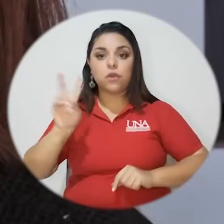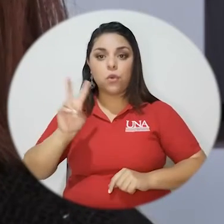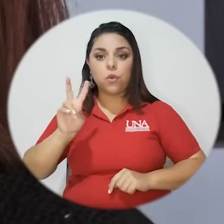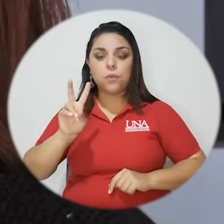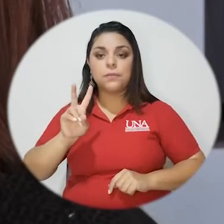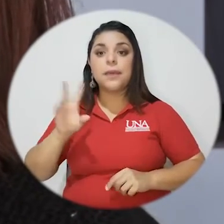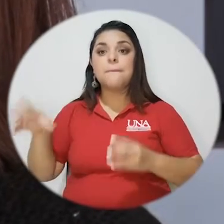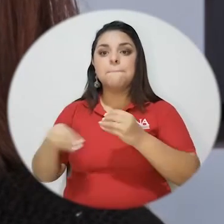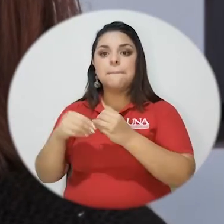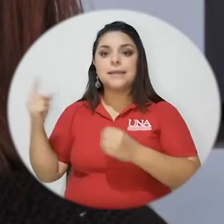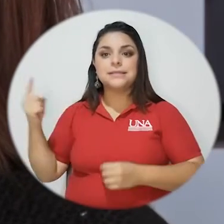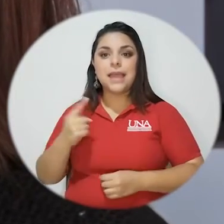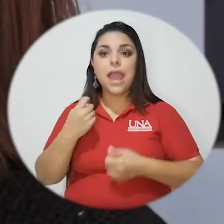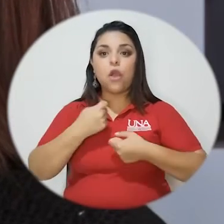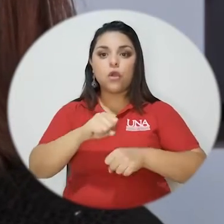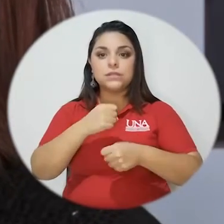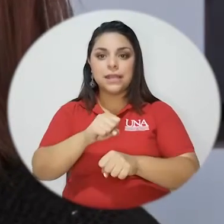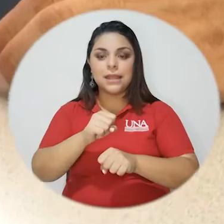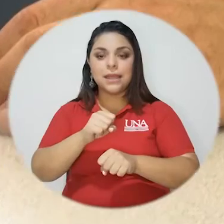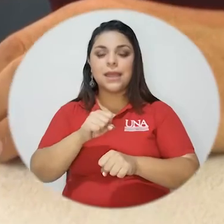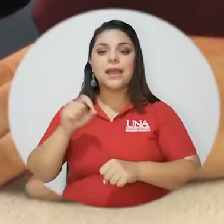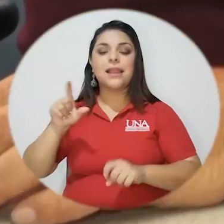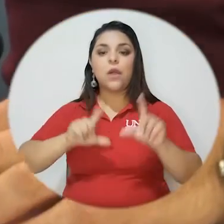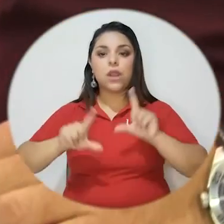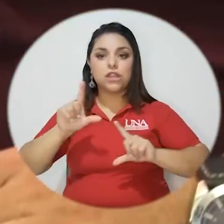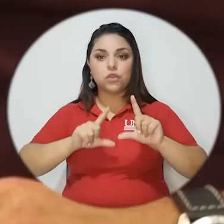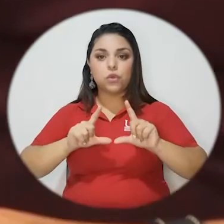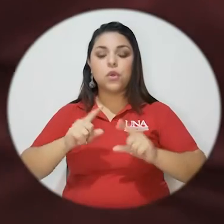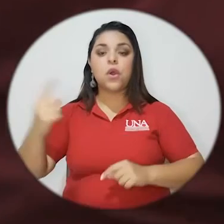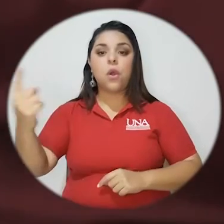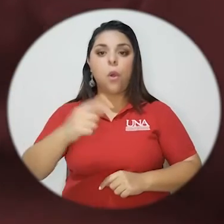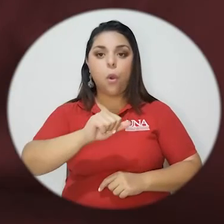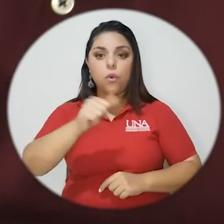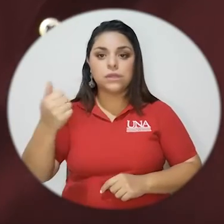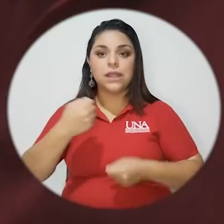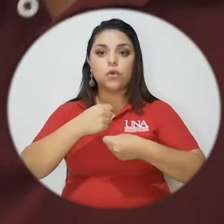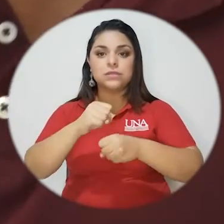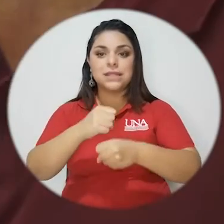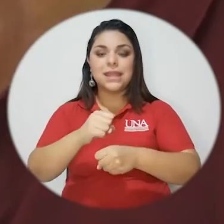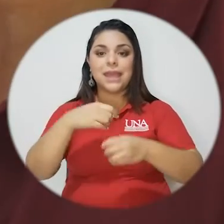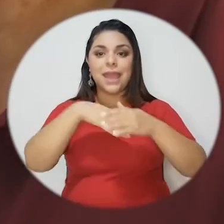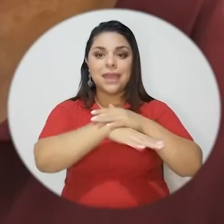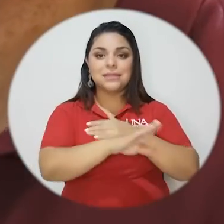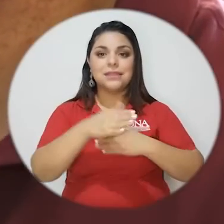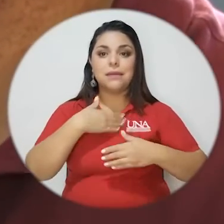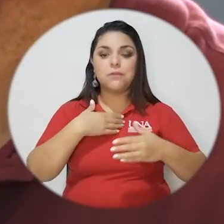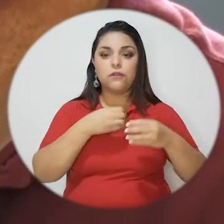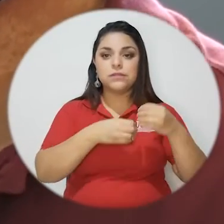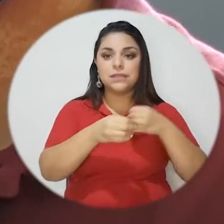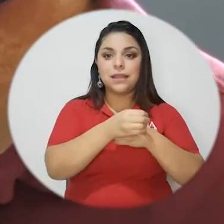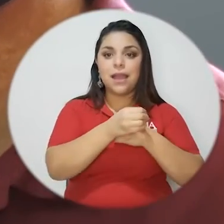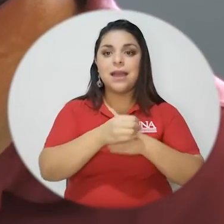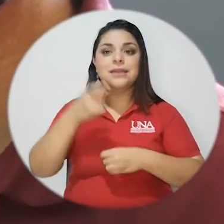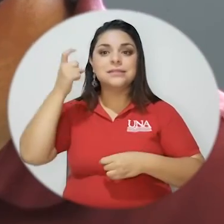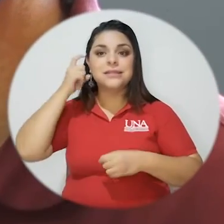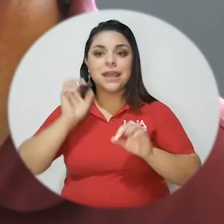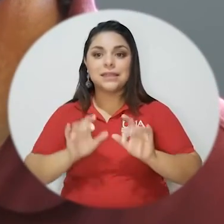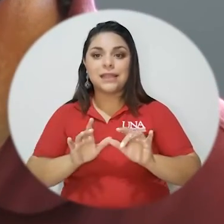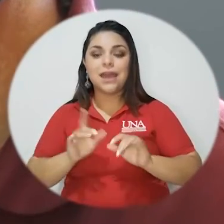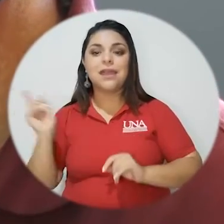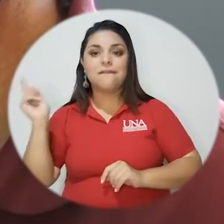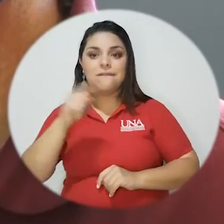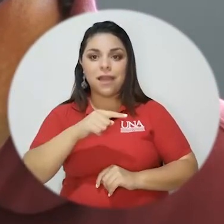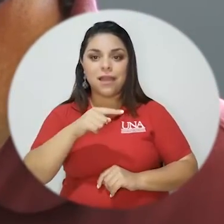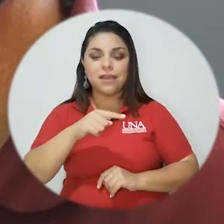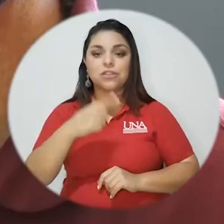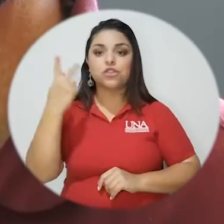Y aparte de eso ingresa la conserje al laboratorio de virología e ingresa otra conserje al cubículo, por ejemplo. Y la secretaria del